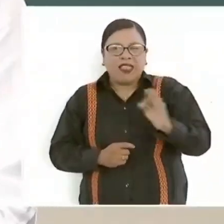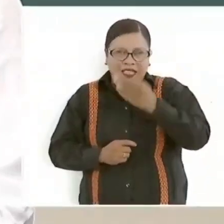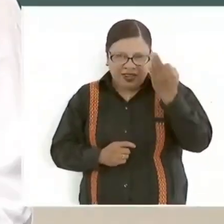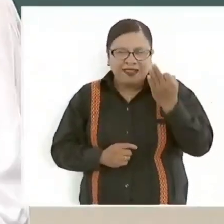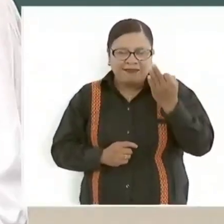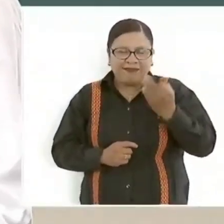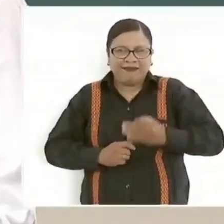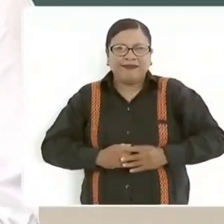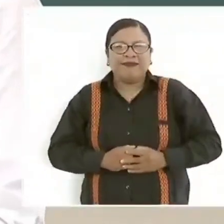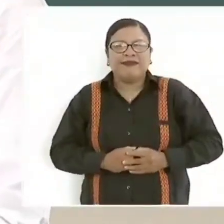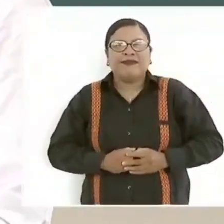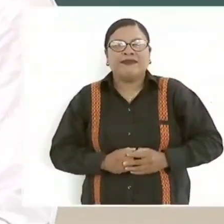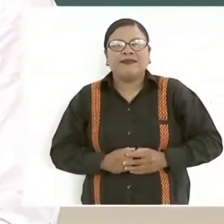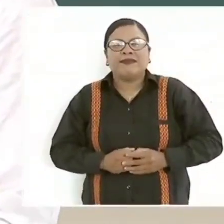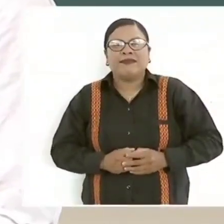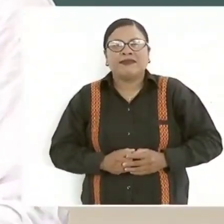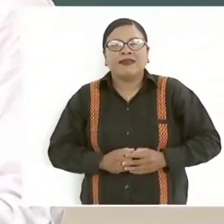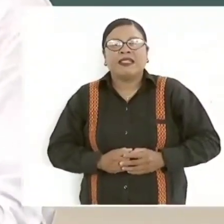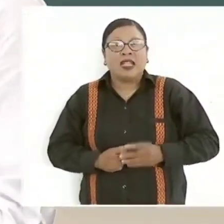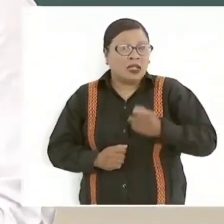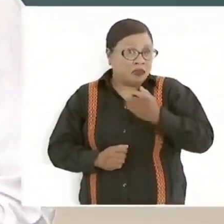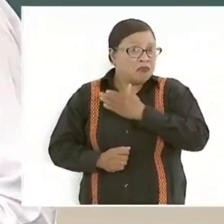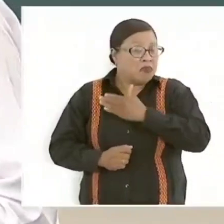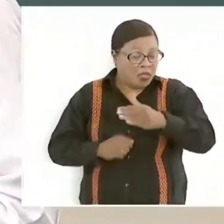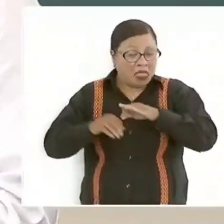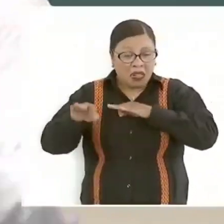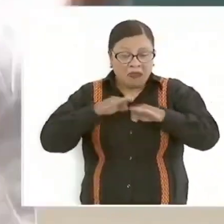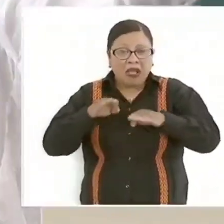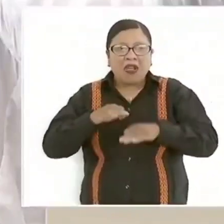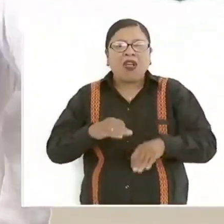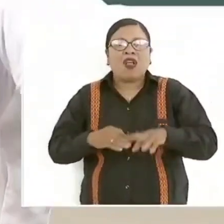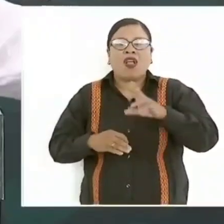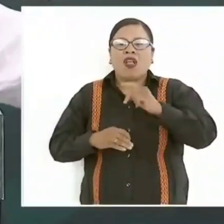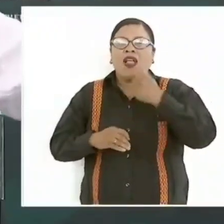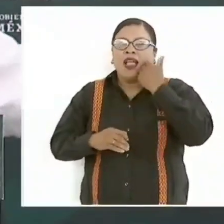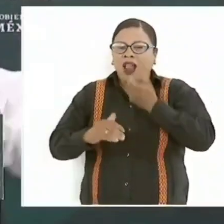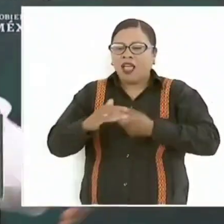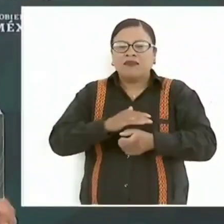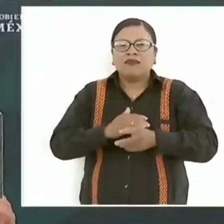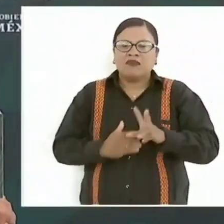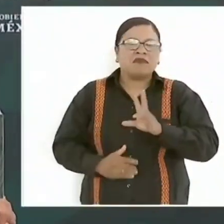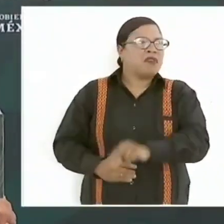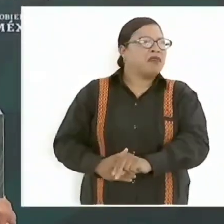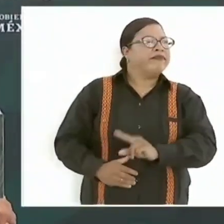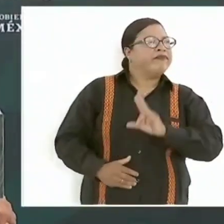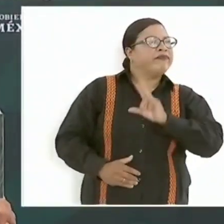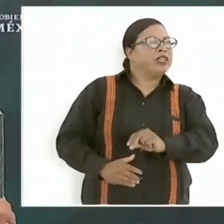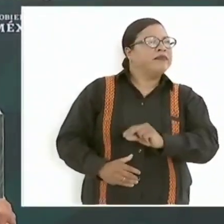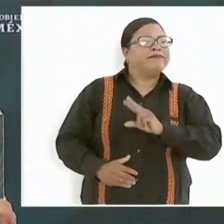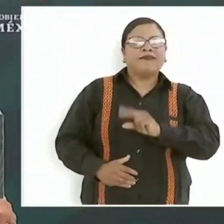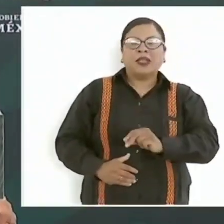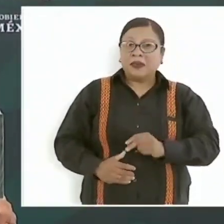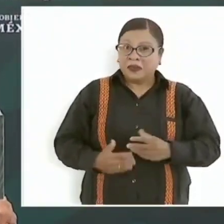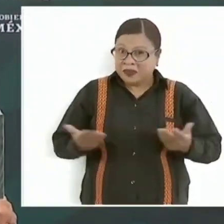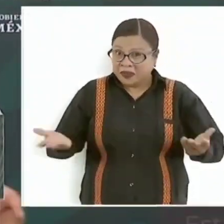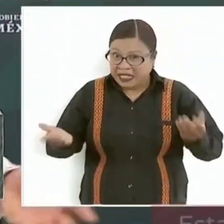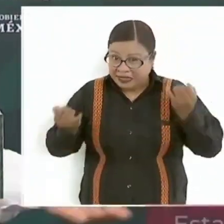que hizo un buen papel. No se vendió, imagínense. ¡Qué